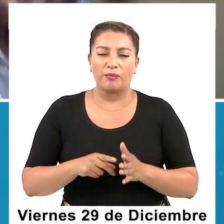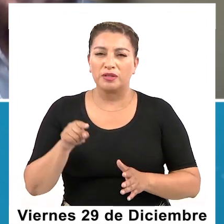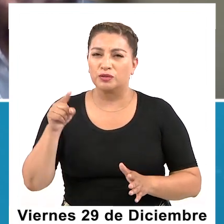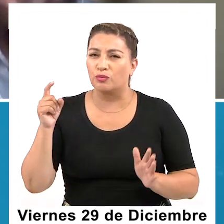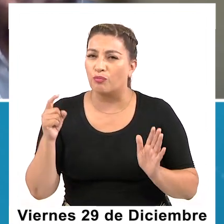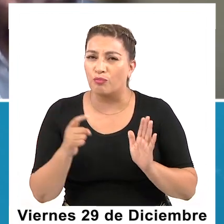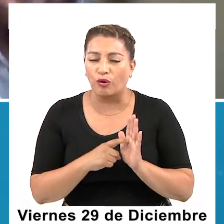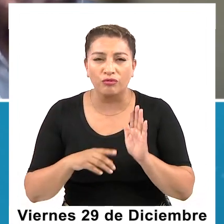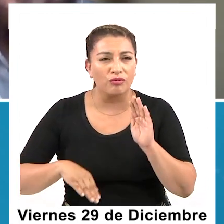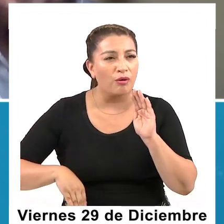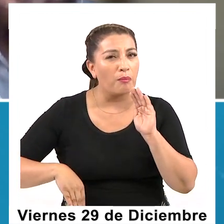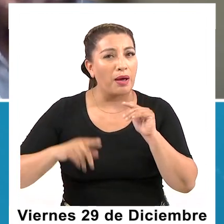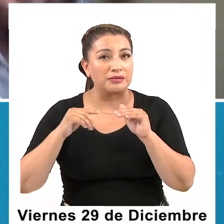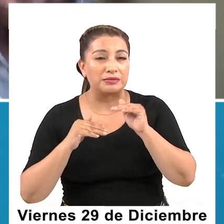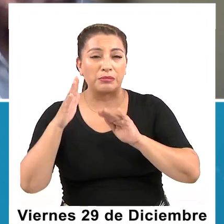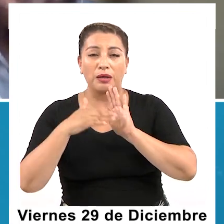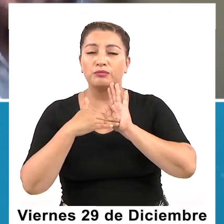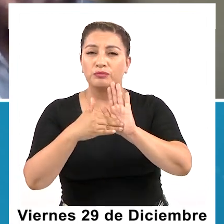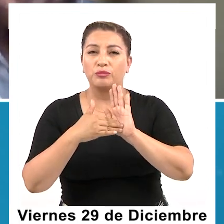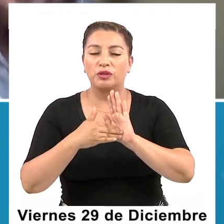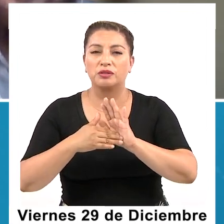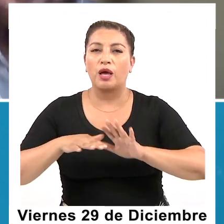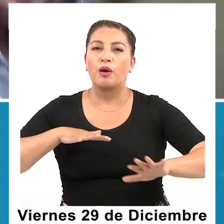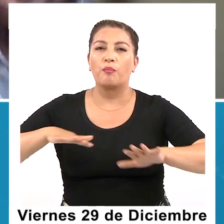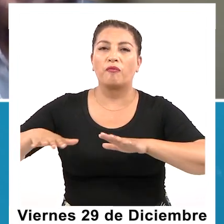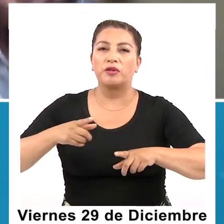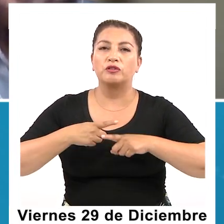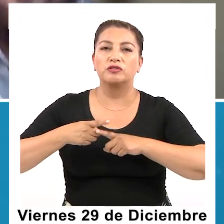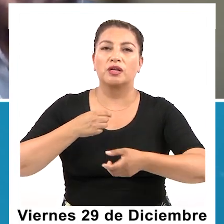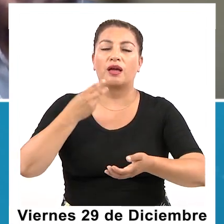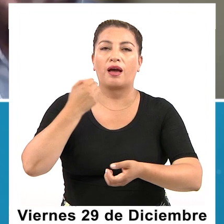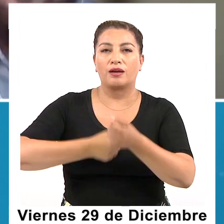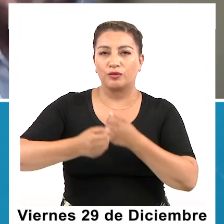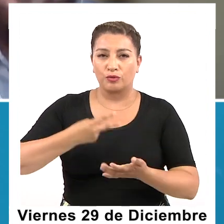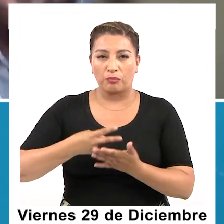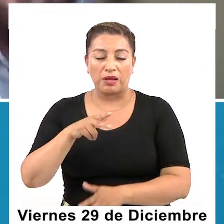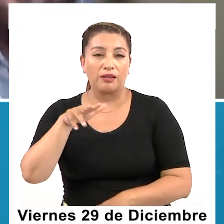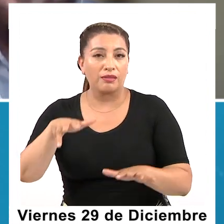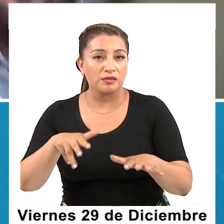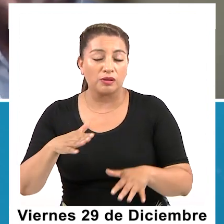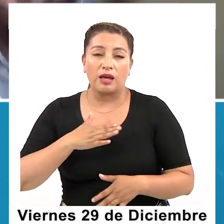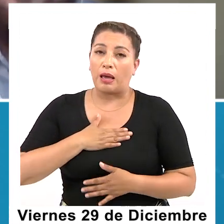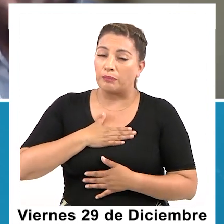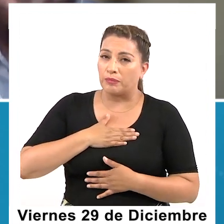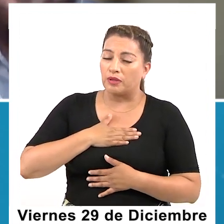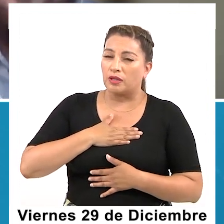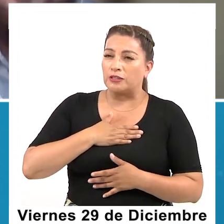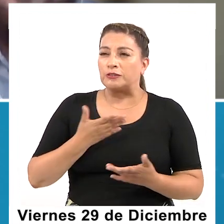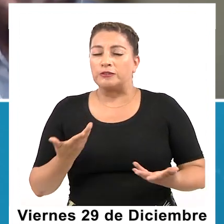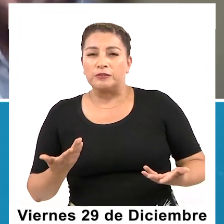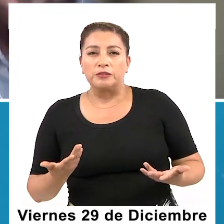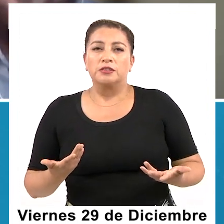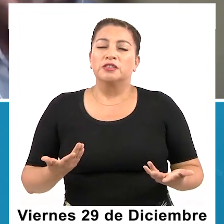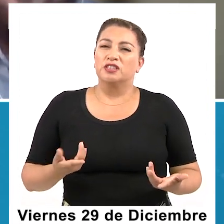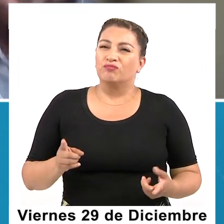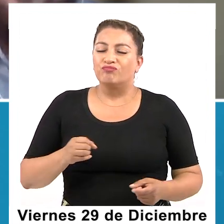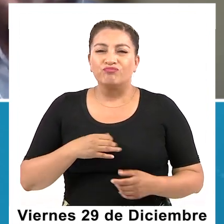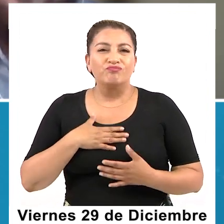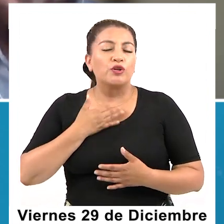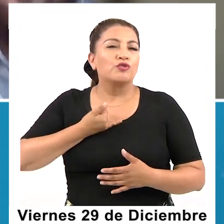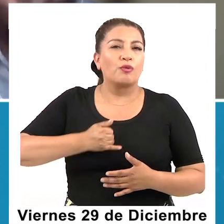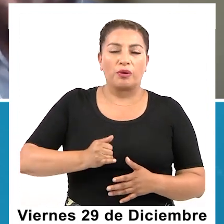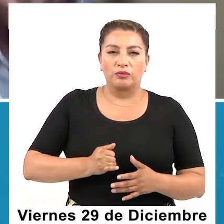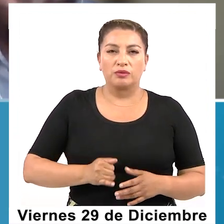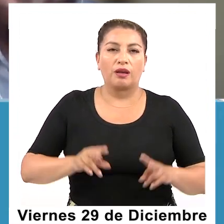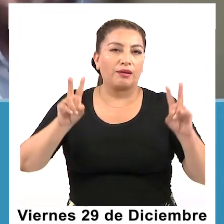puntos que más estuvo en la palestra durante la movilización social el año 2019. Entonces, a mí me deja un gusto amargo, entendiendo que